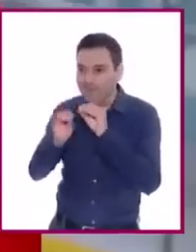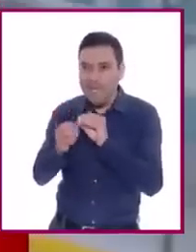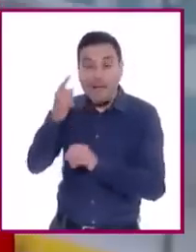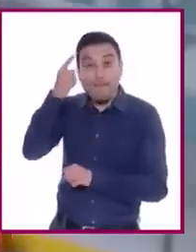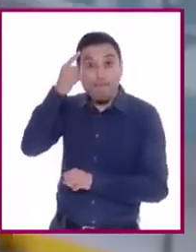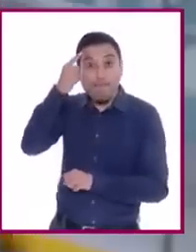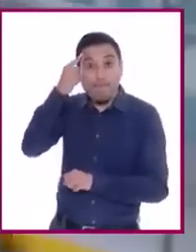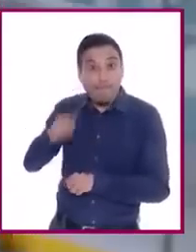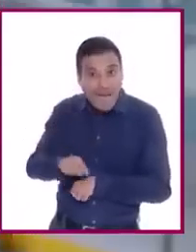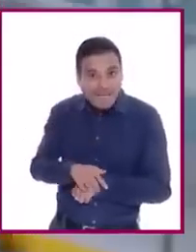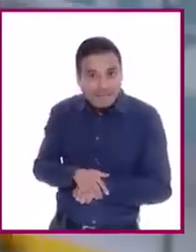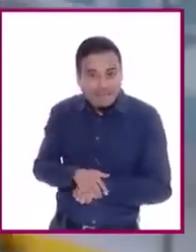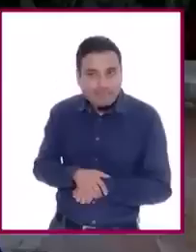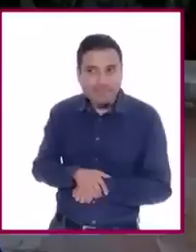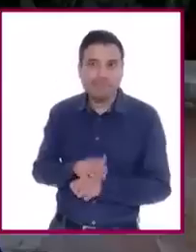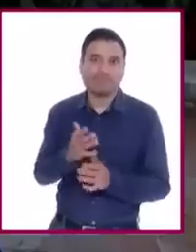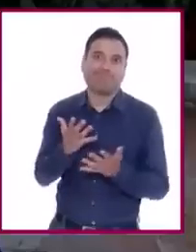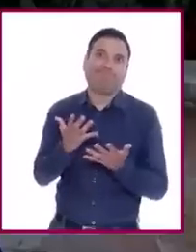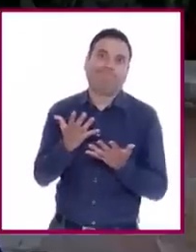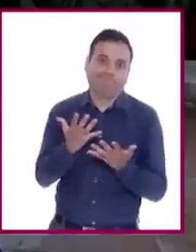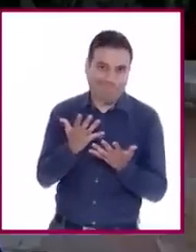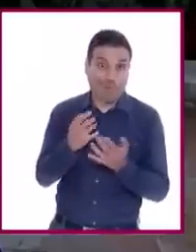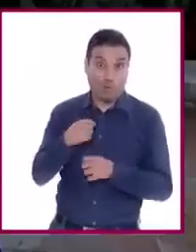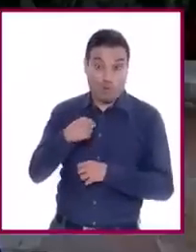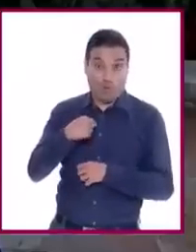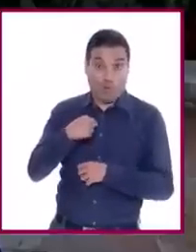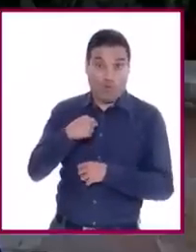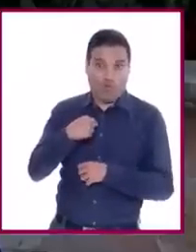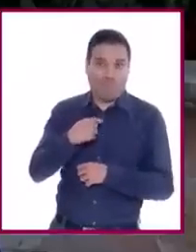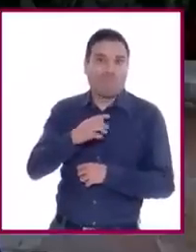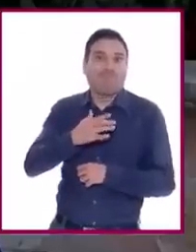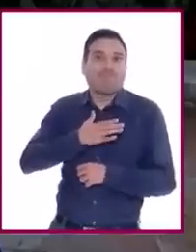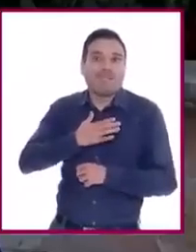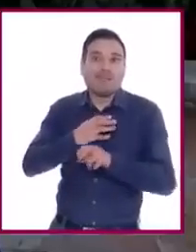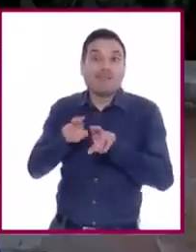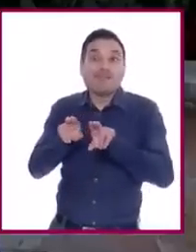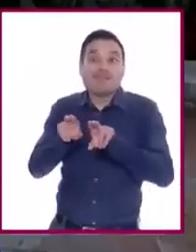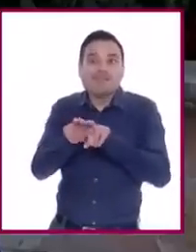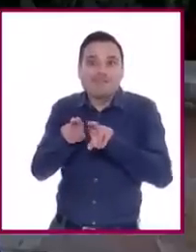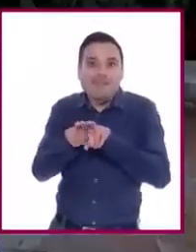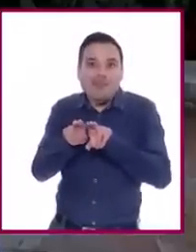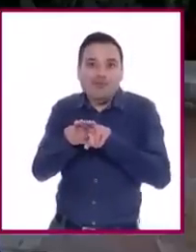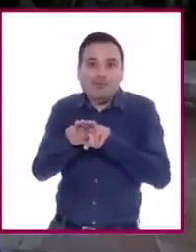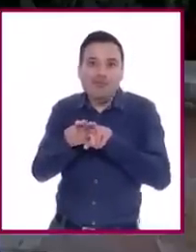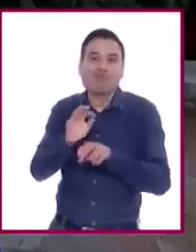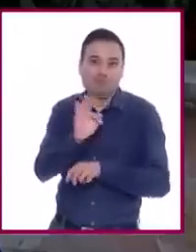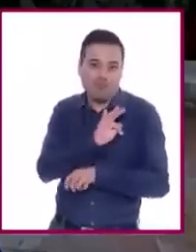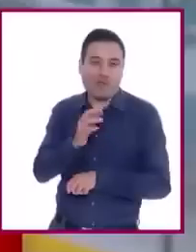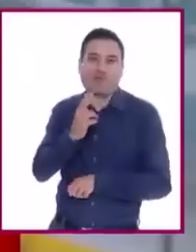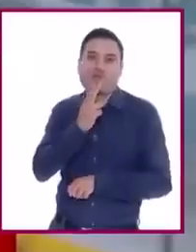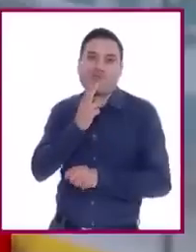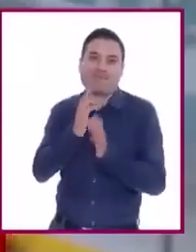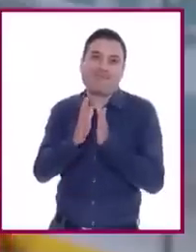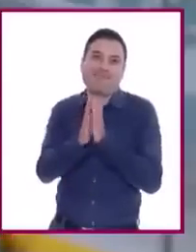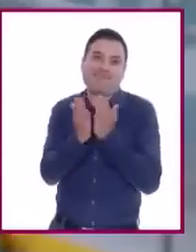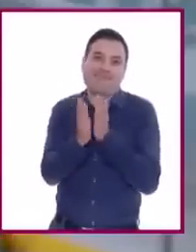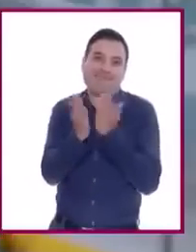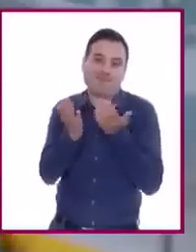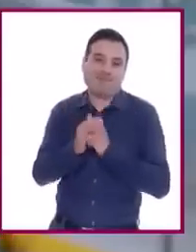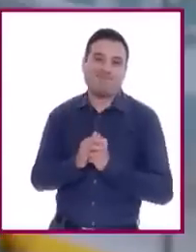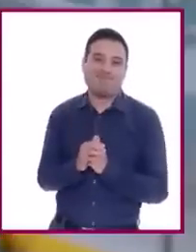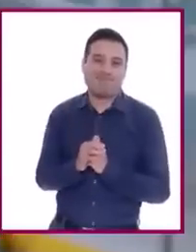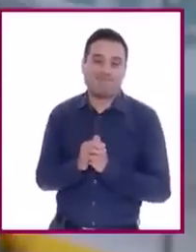proyecto hecho por su abuela y así mismo las niñas y niños mexicanos de las nuevas generaciones tengan